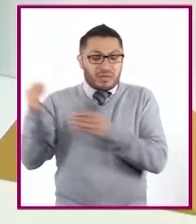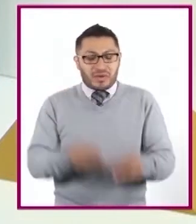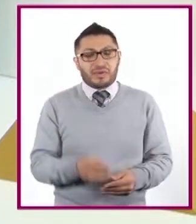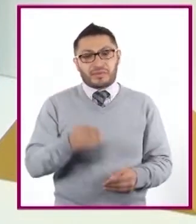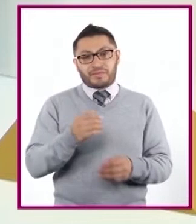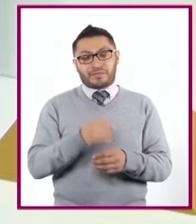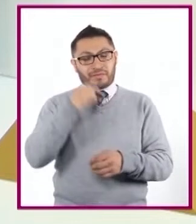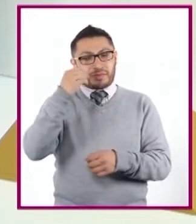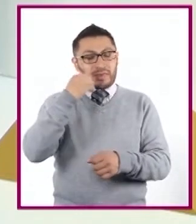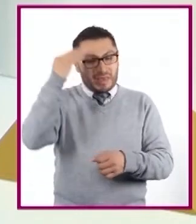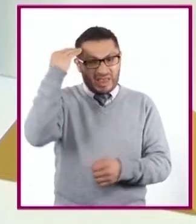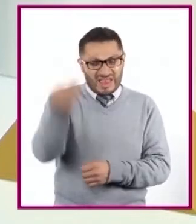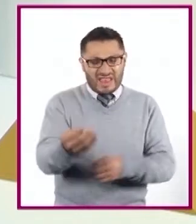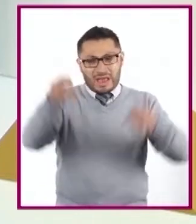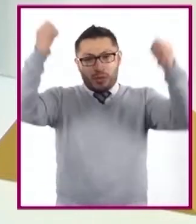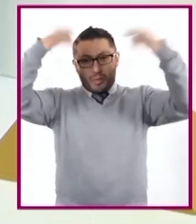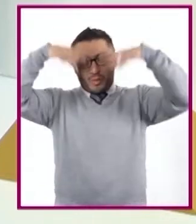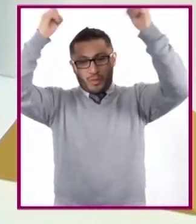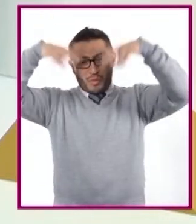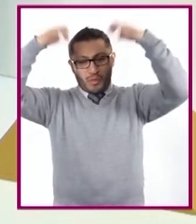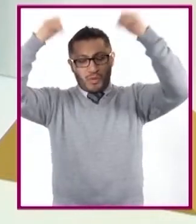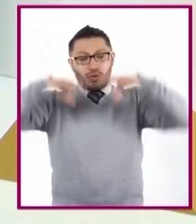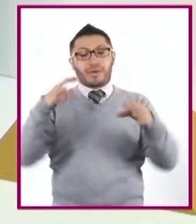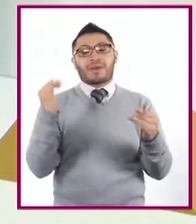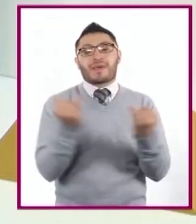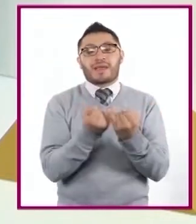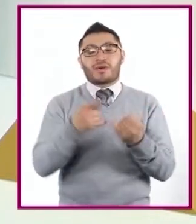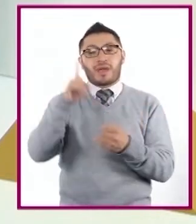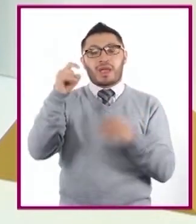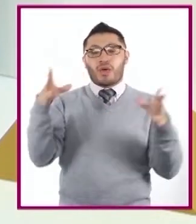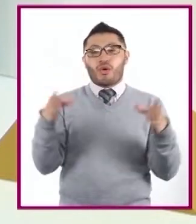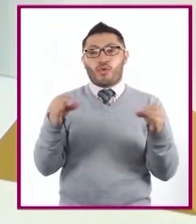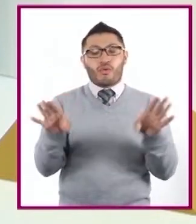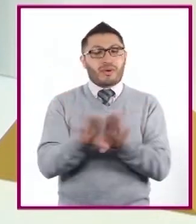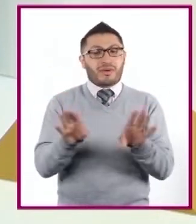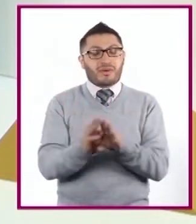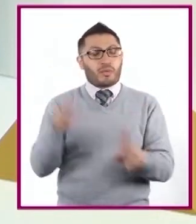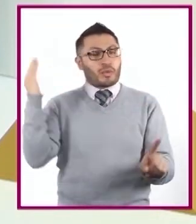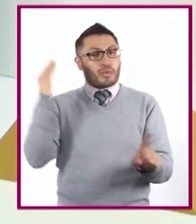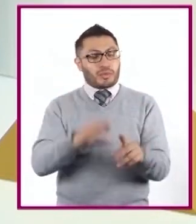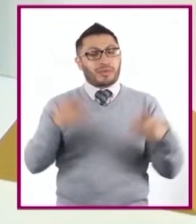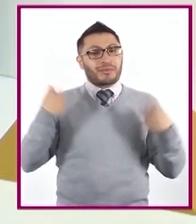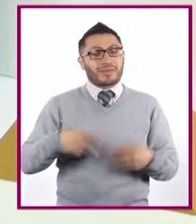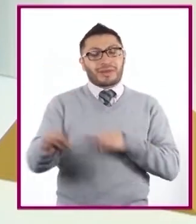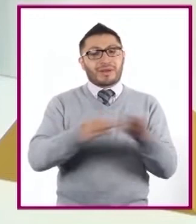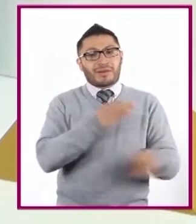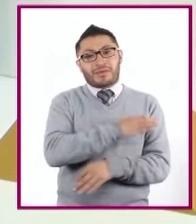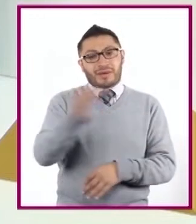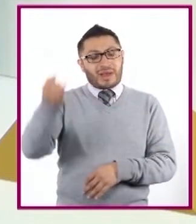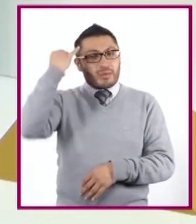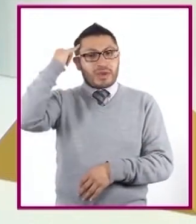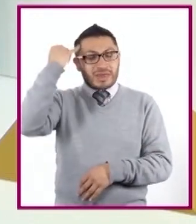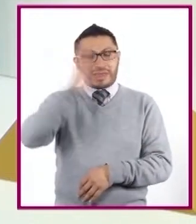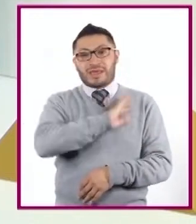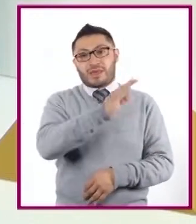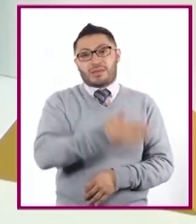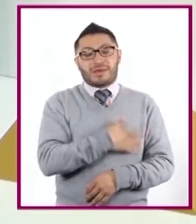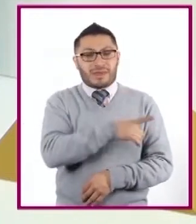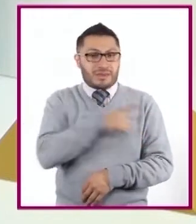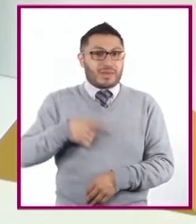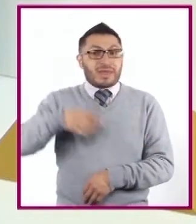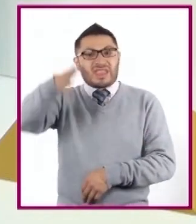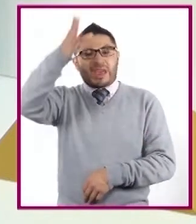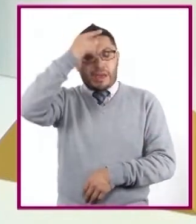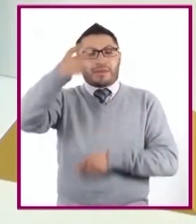ciclos y duración de las lluvias, así como la humedad, fueron algunos retos que los agricultores indígenas y españoles debieron aprender a